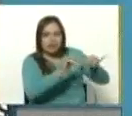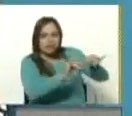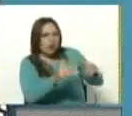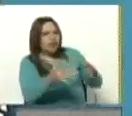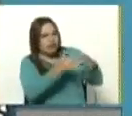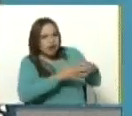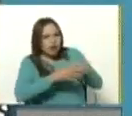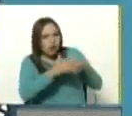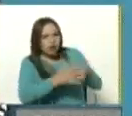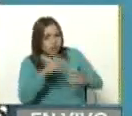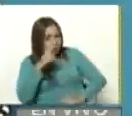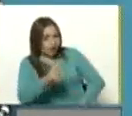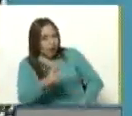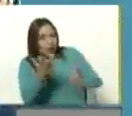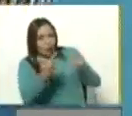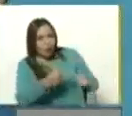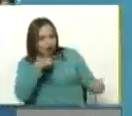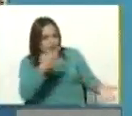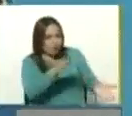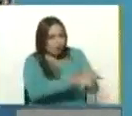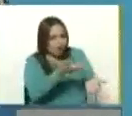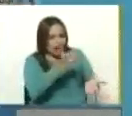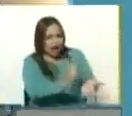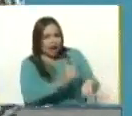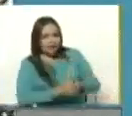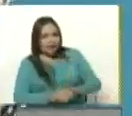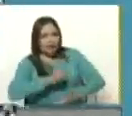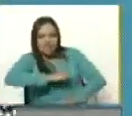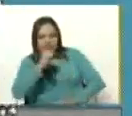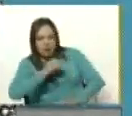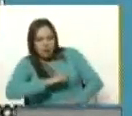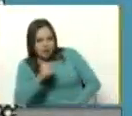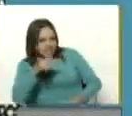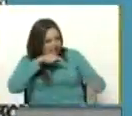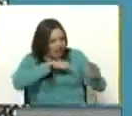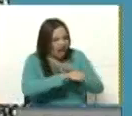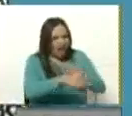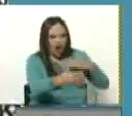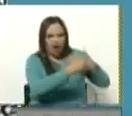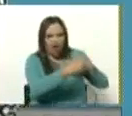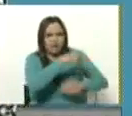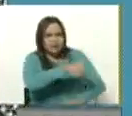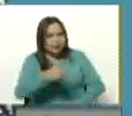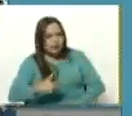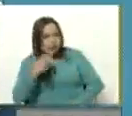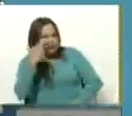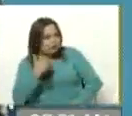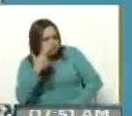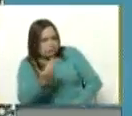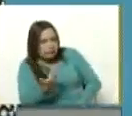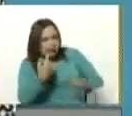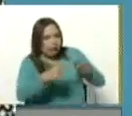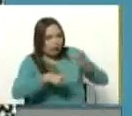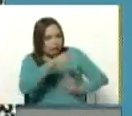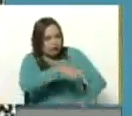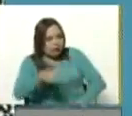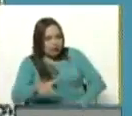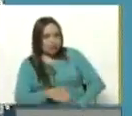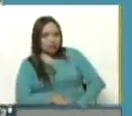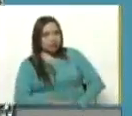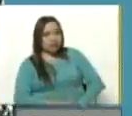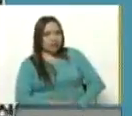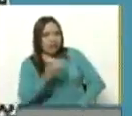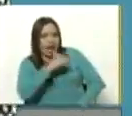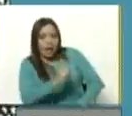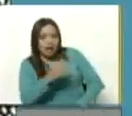Mira cuántos homicidios tenemos de parte de las policías en contra de la población. Somos una amenaza